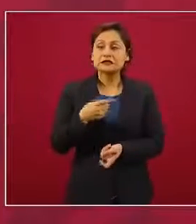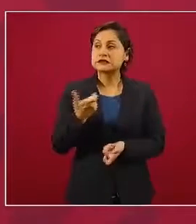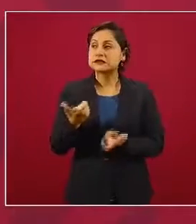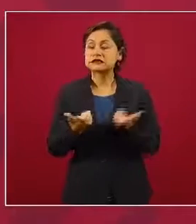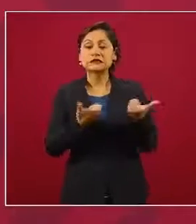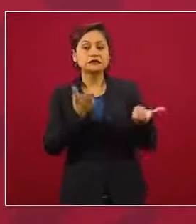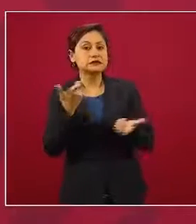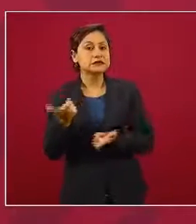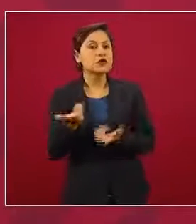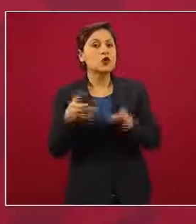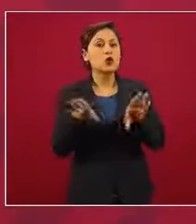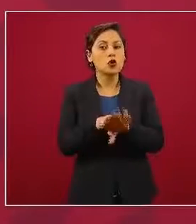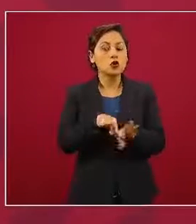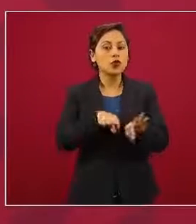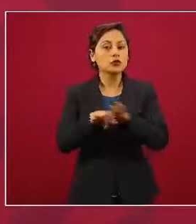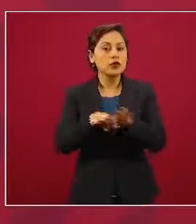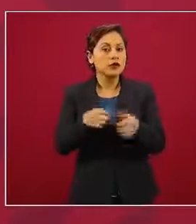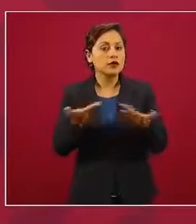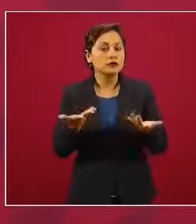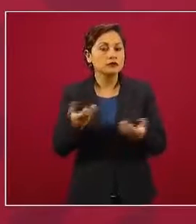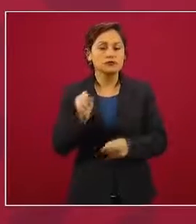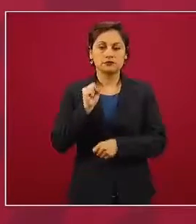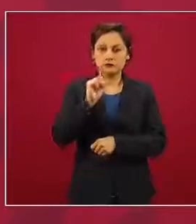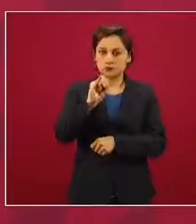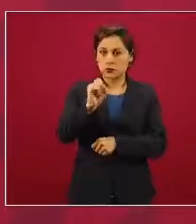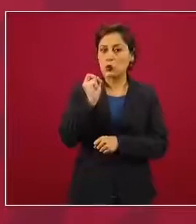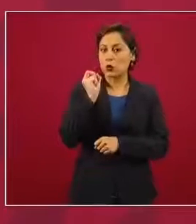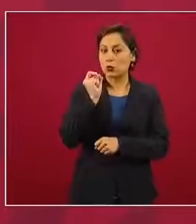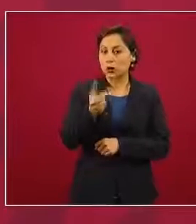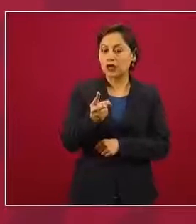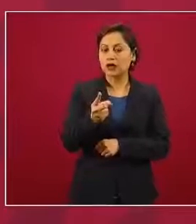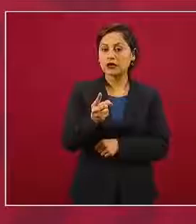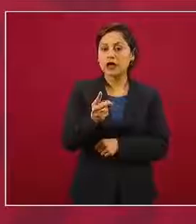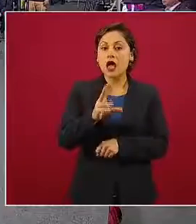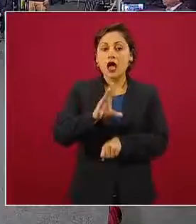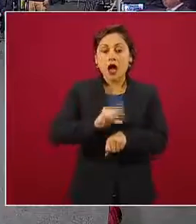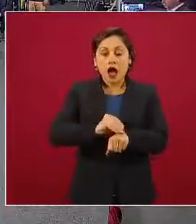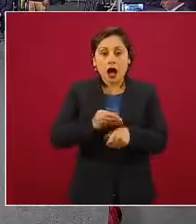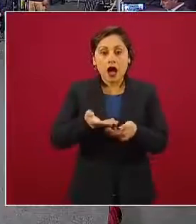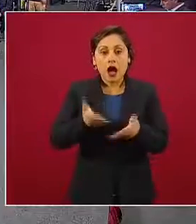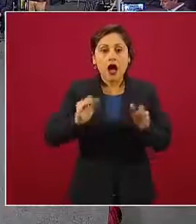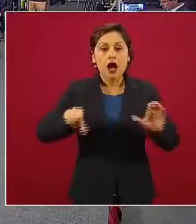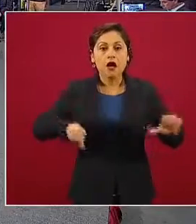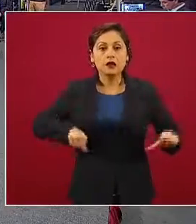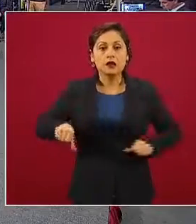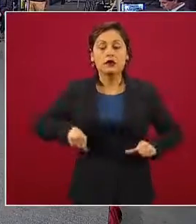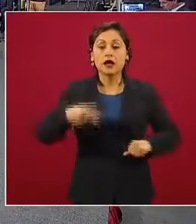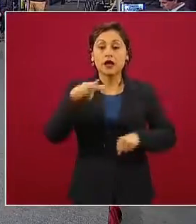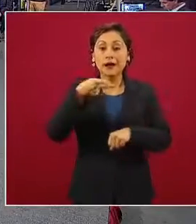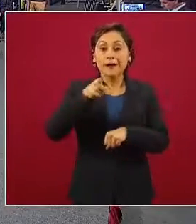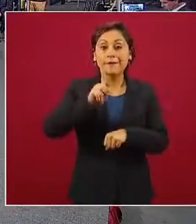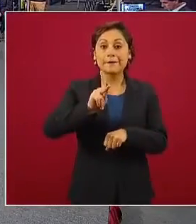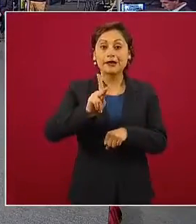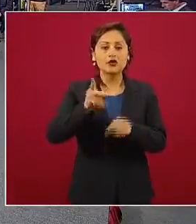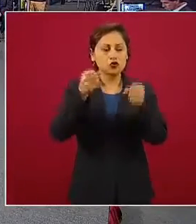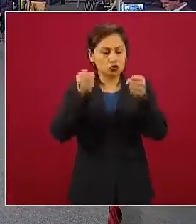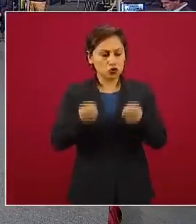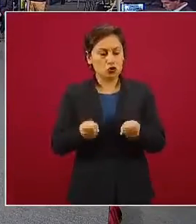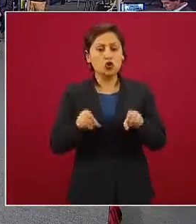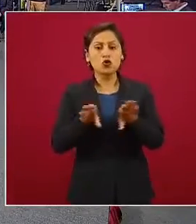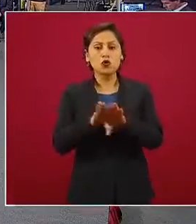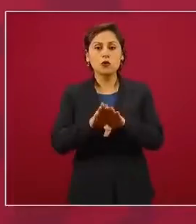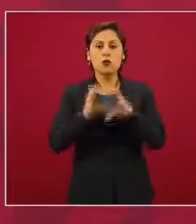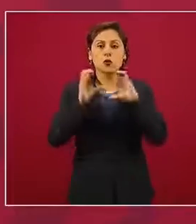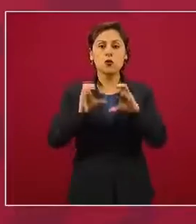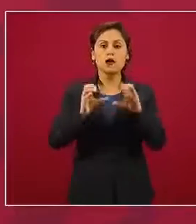de pequeña escala y en este caso se podrían activar en una forma segura si el servicio se da a